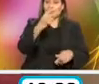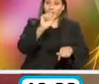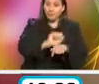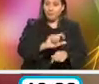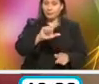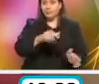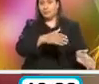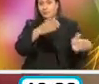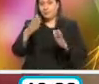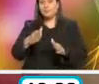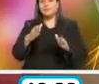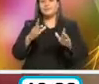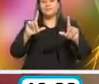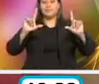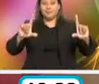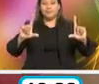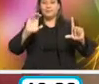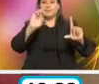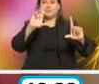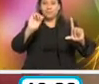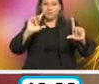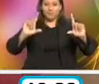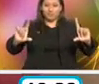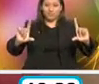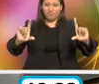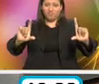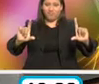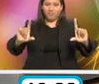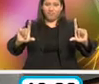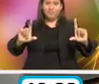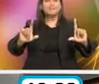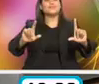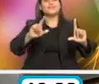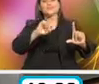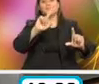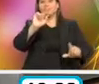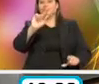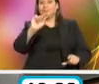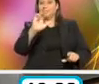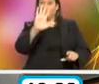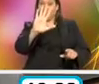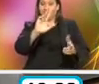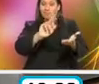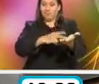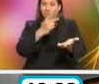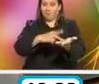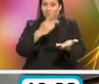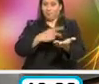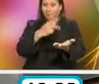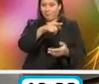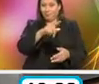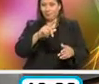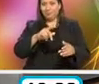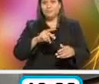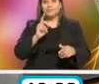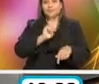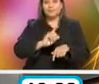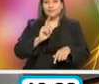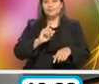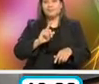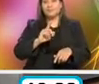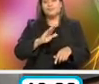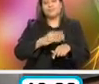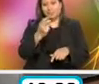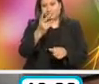semanas, vamos a develar una placa. Vamos a develar una placa de nuestras ya 75 representaciones, ¿no? Y bueno, por